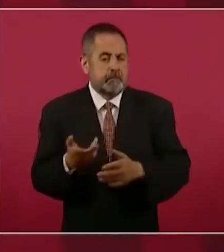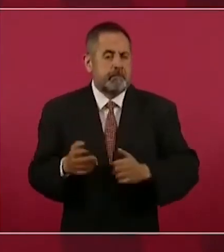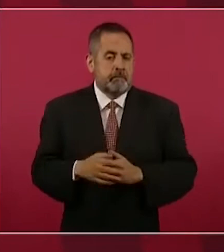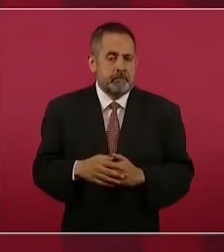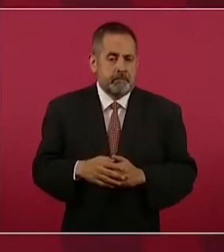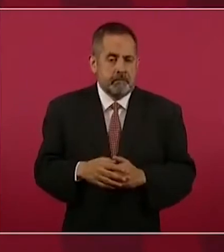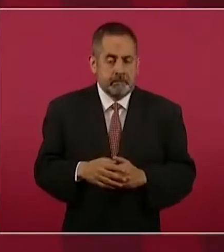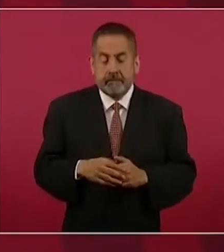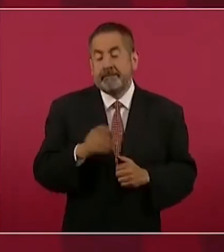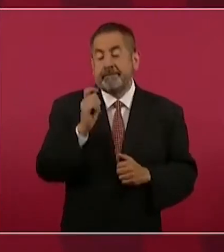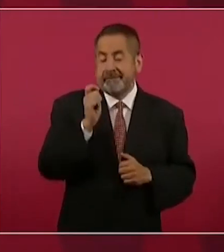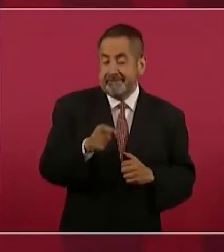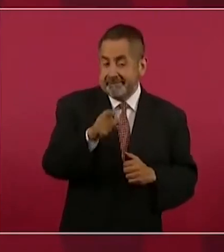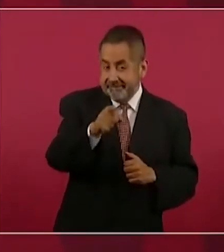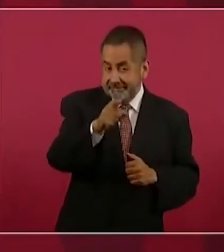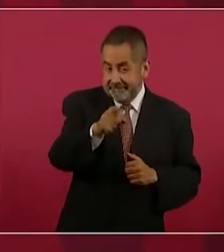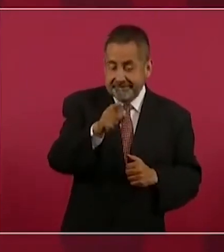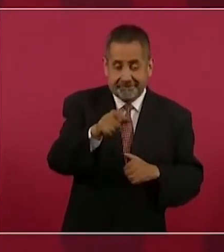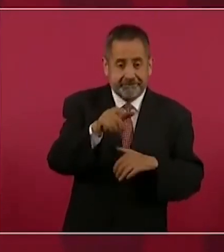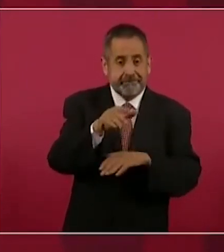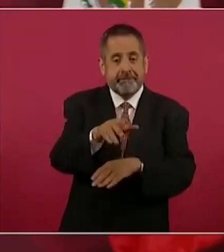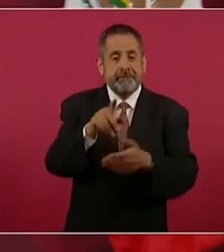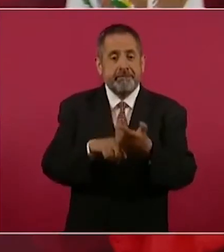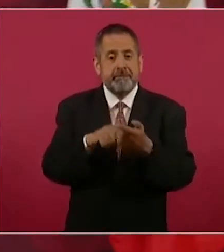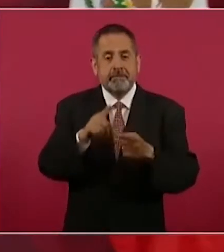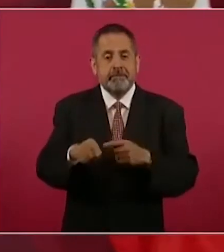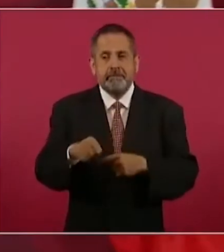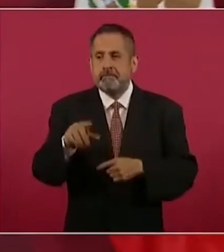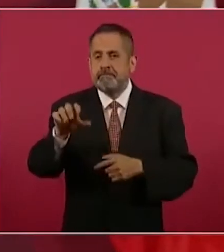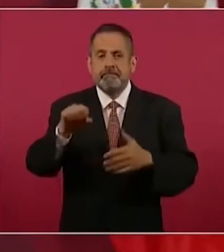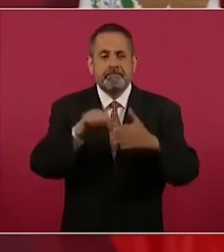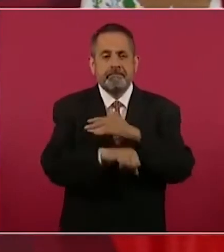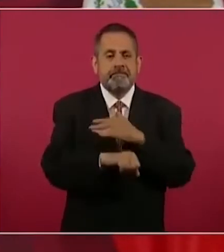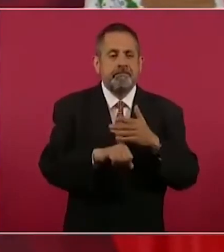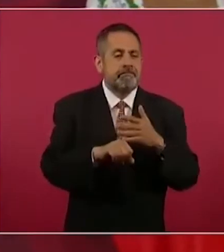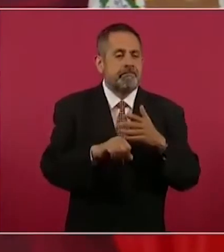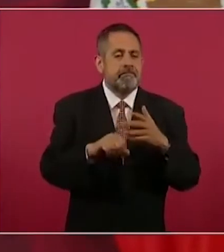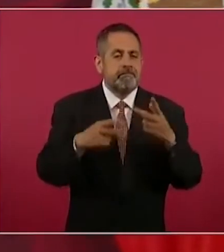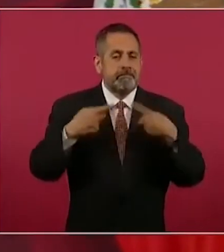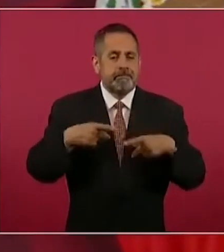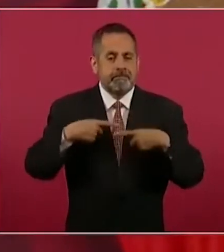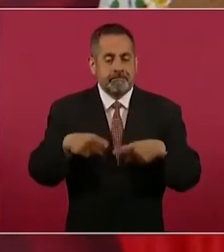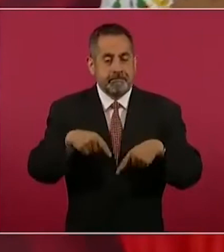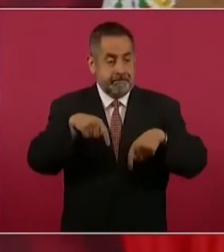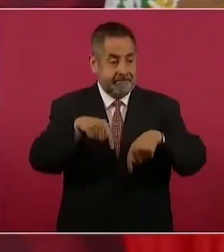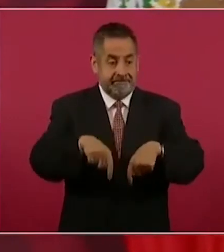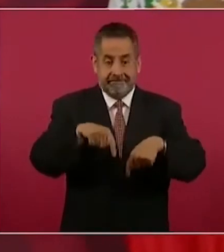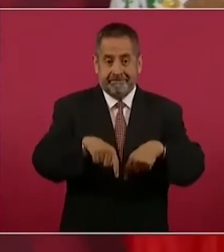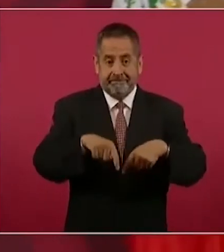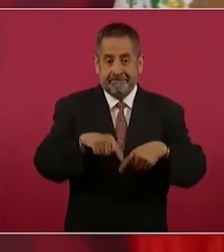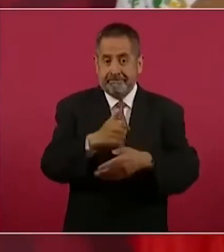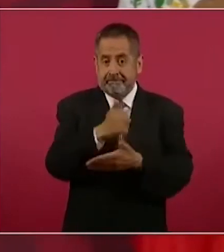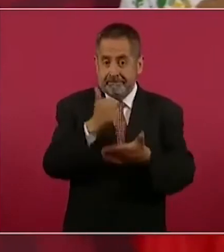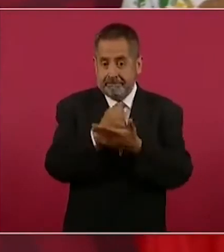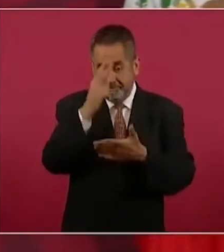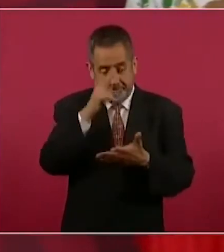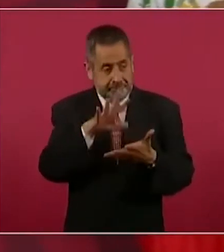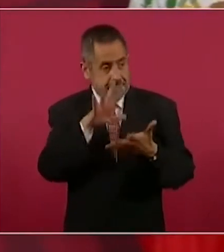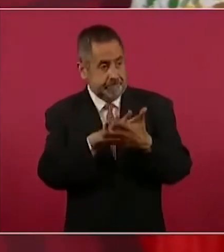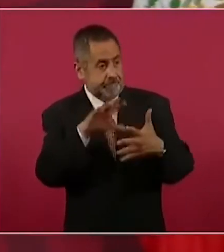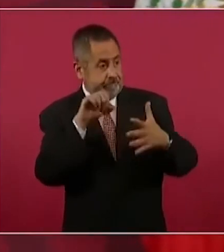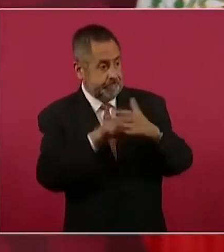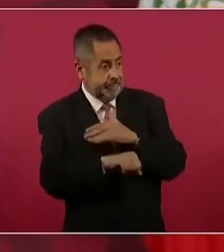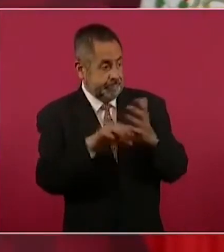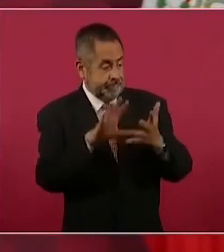Es algo que tiene que ver con la detención de una persona acá en la Ciudad de México.